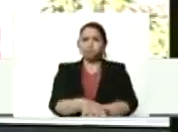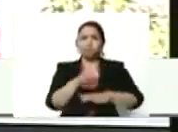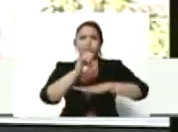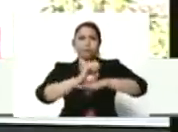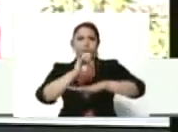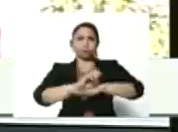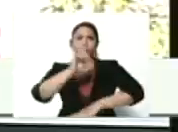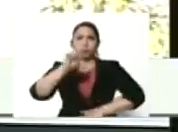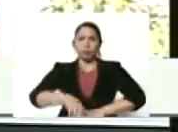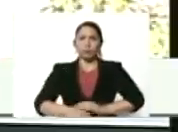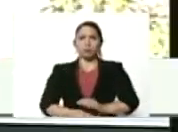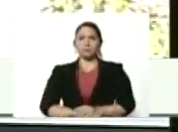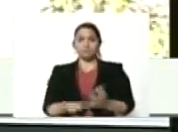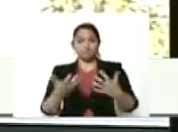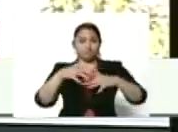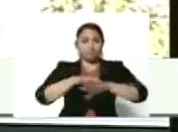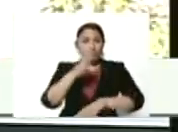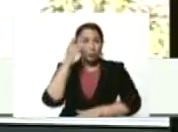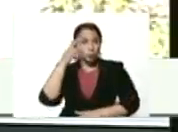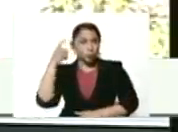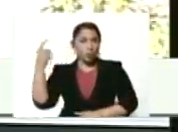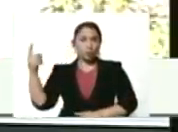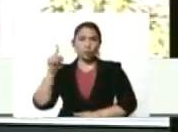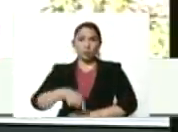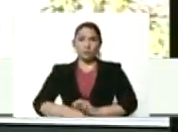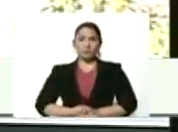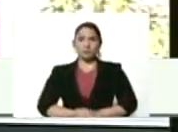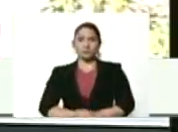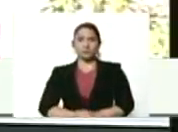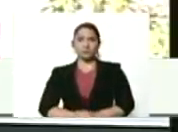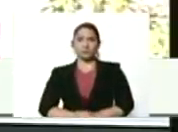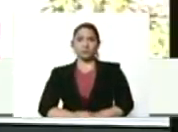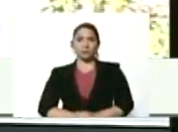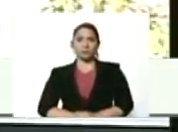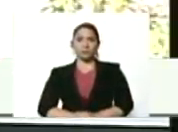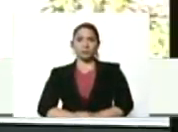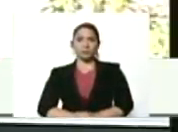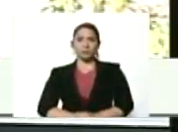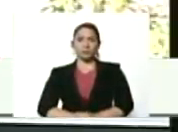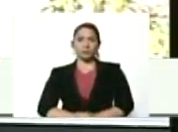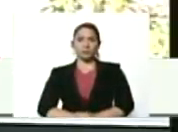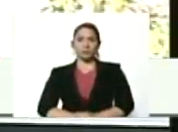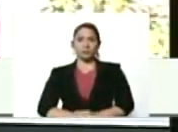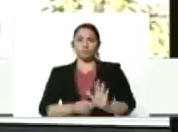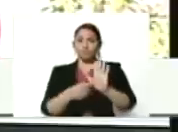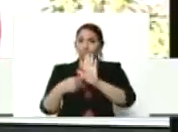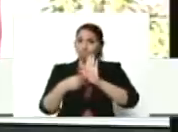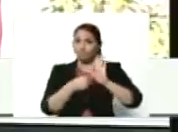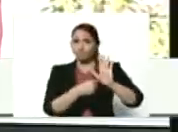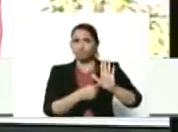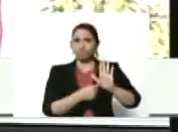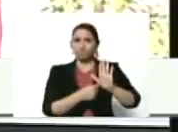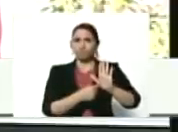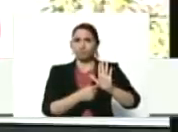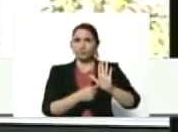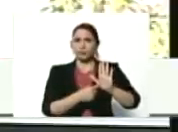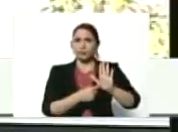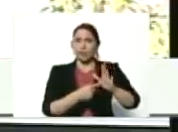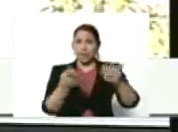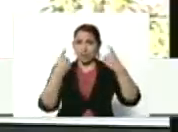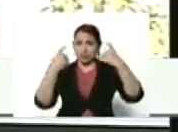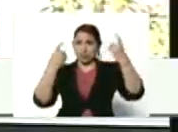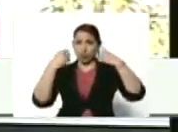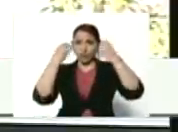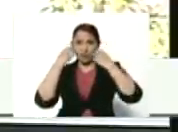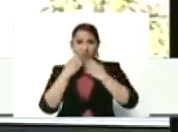economías, integrando los sueños y sobre todo lo que nos demostró el comandante Fidel, el comandante